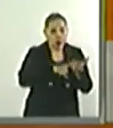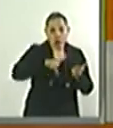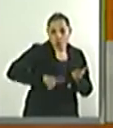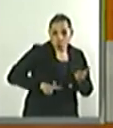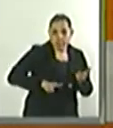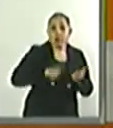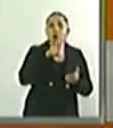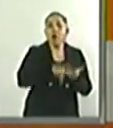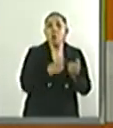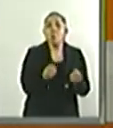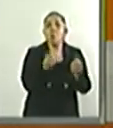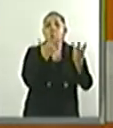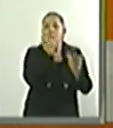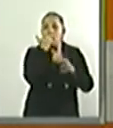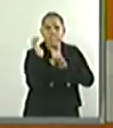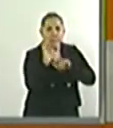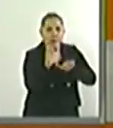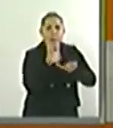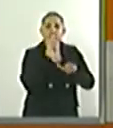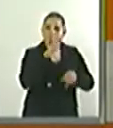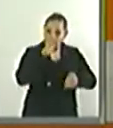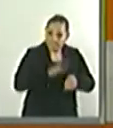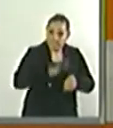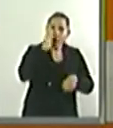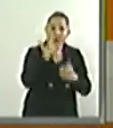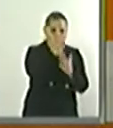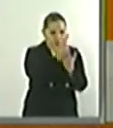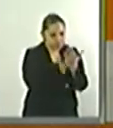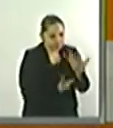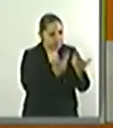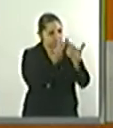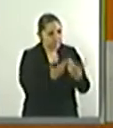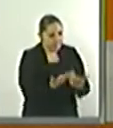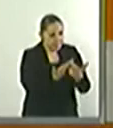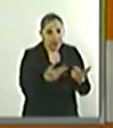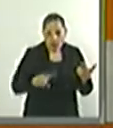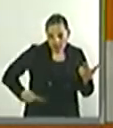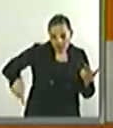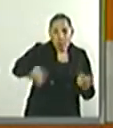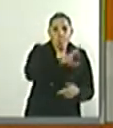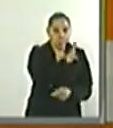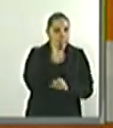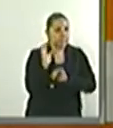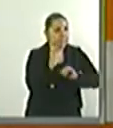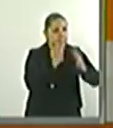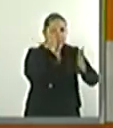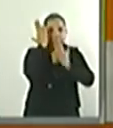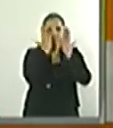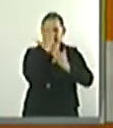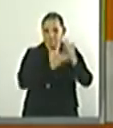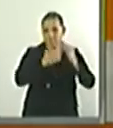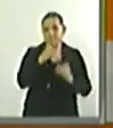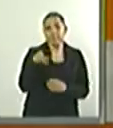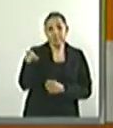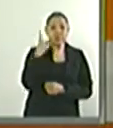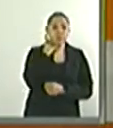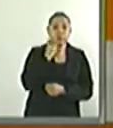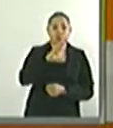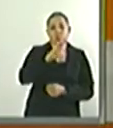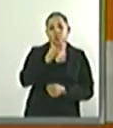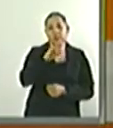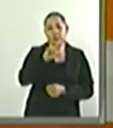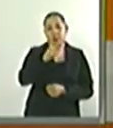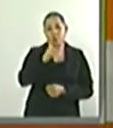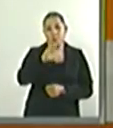existentes creo que en un buen momento el diputado cuitláhuac garcía presente esta iniciativa